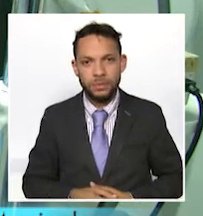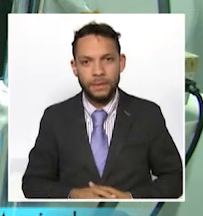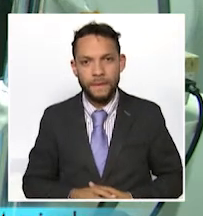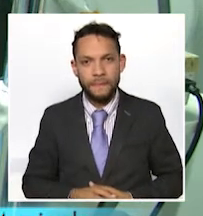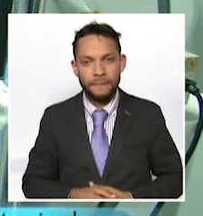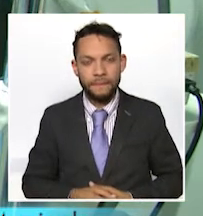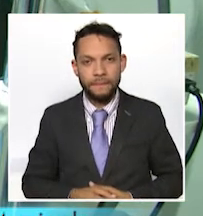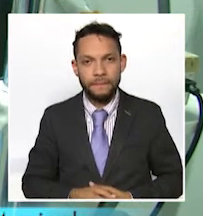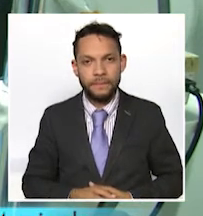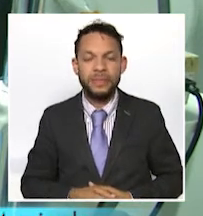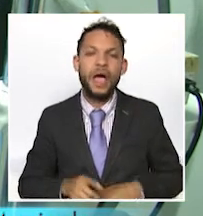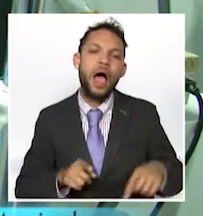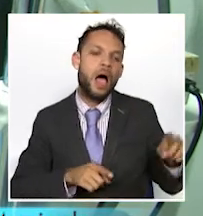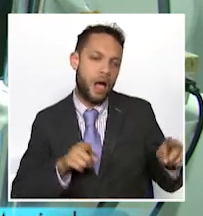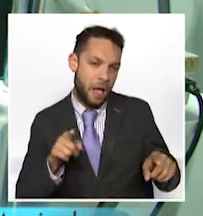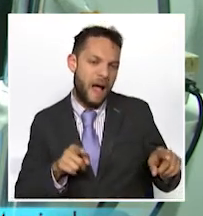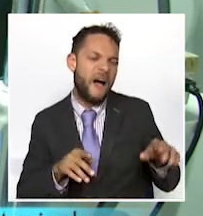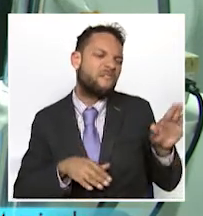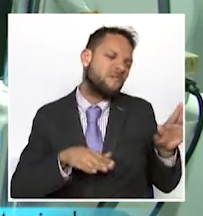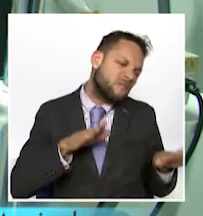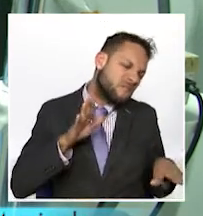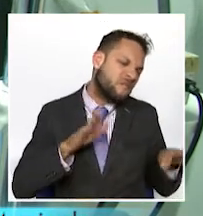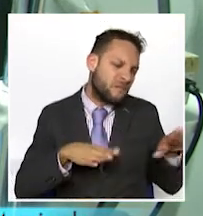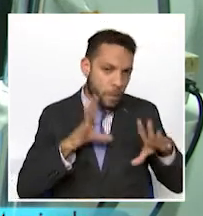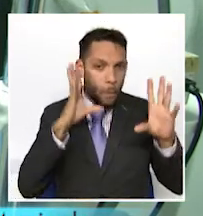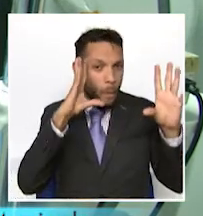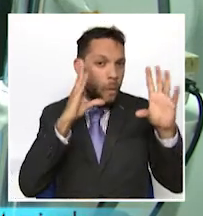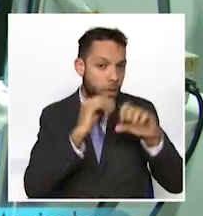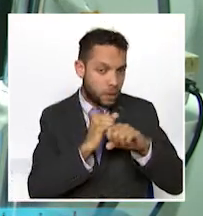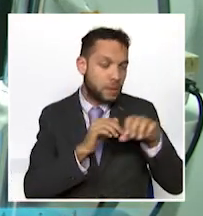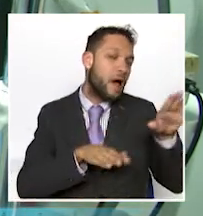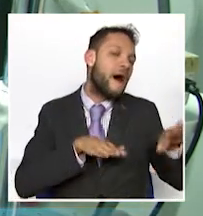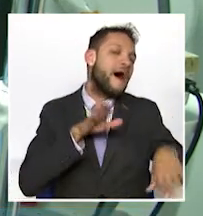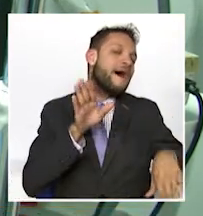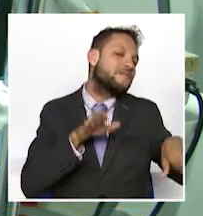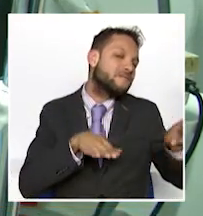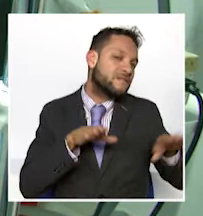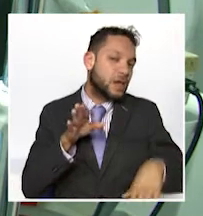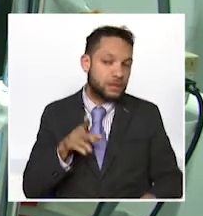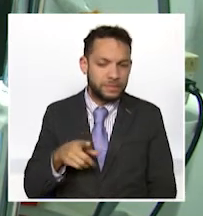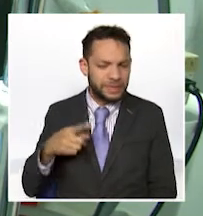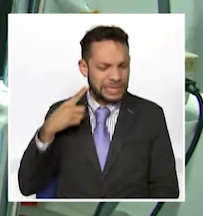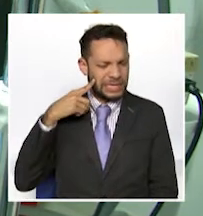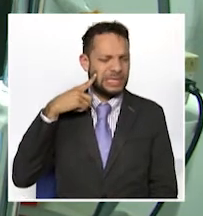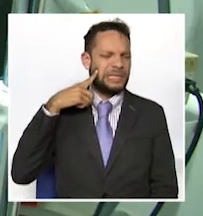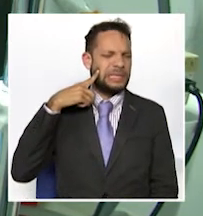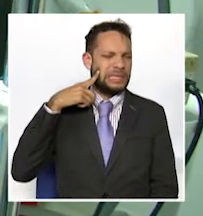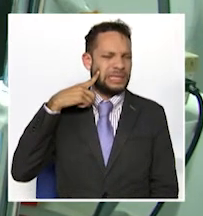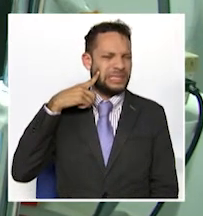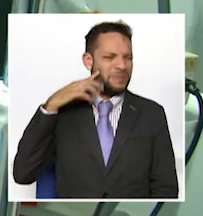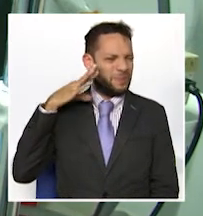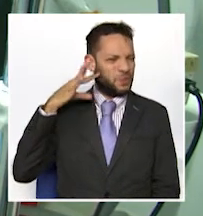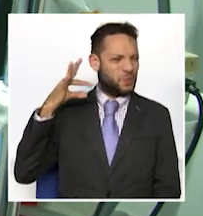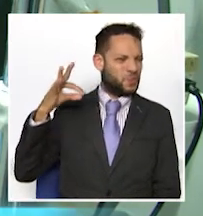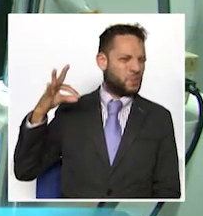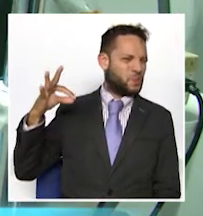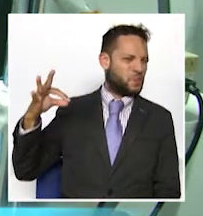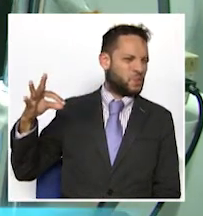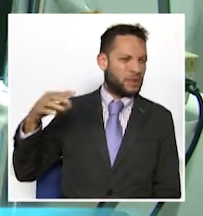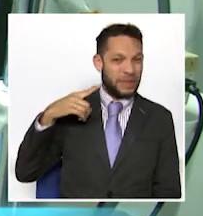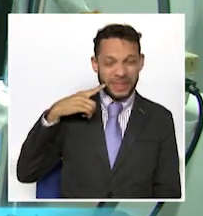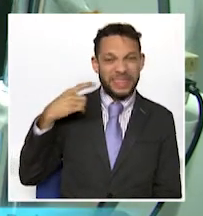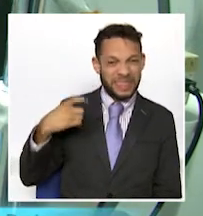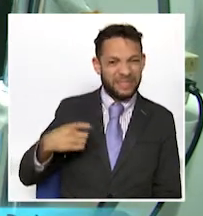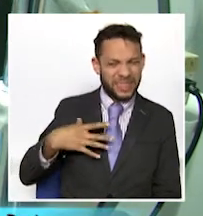Tal vez como en las noches se acentúa. Ok. ¿Tienes zumbido de oídos? Cuando te hago presión aquí, ¿sientes